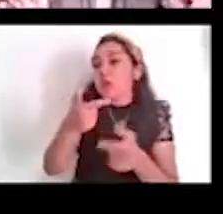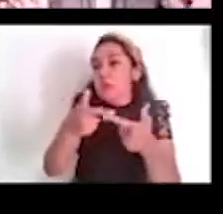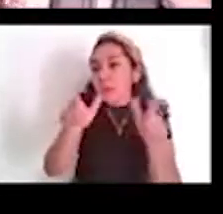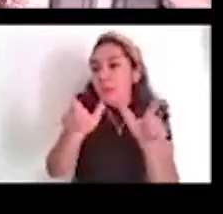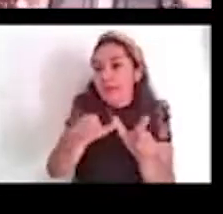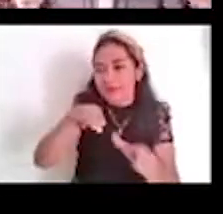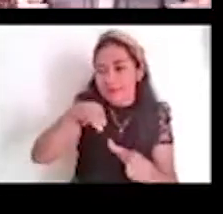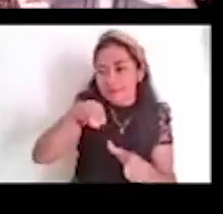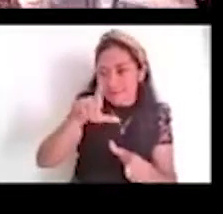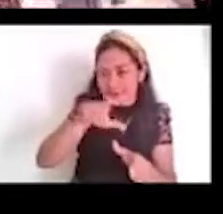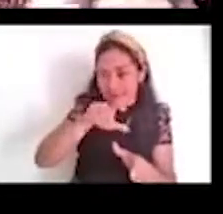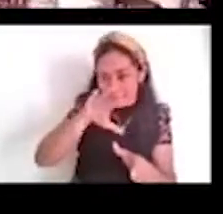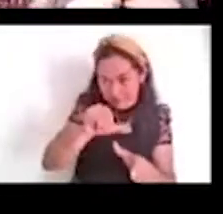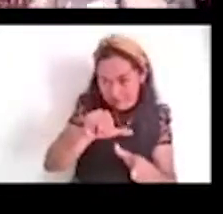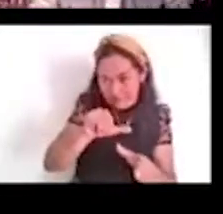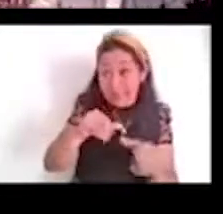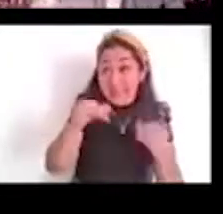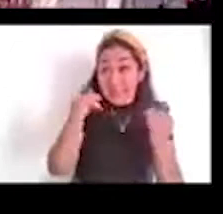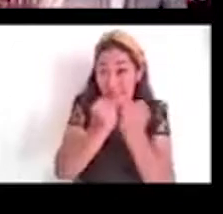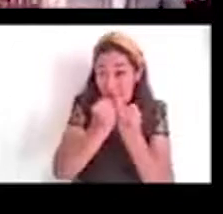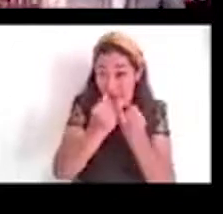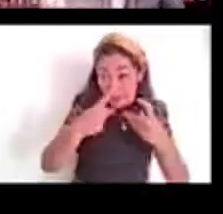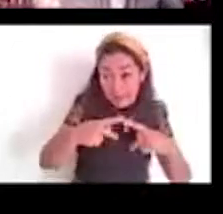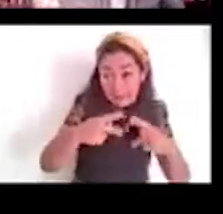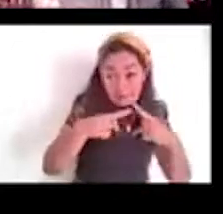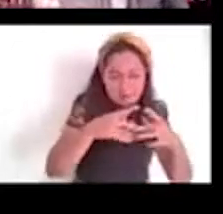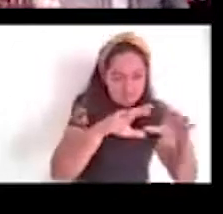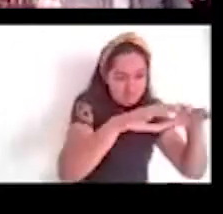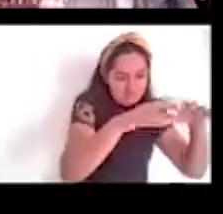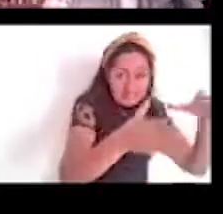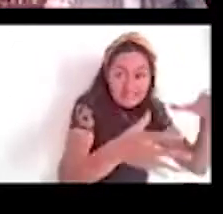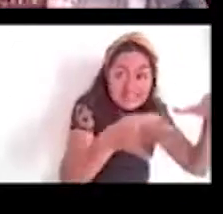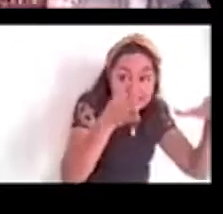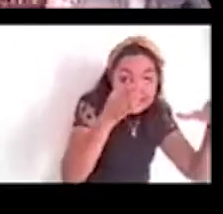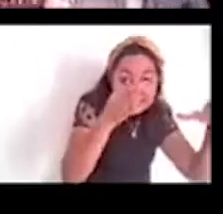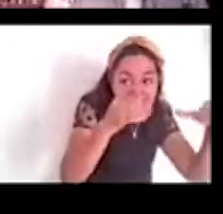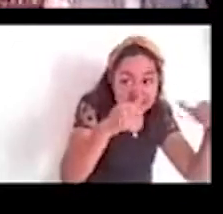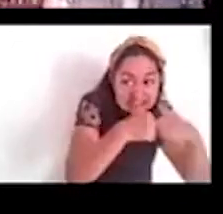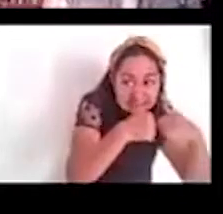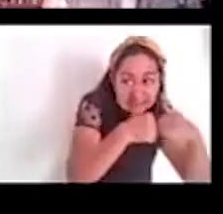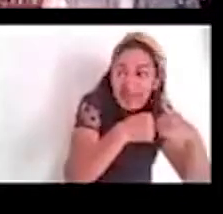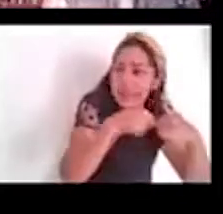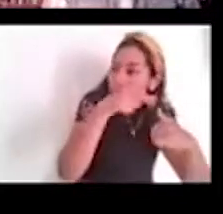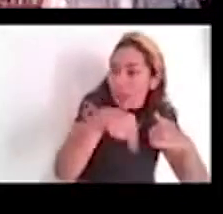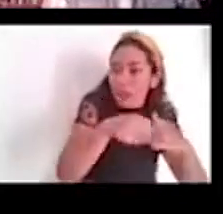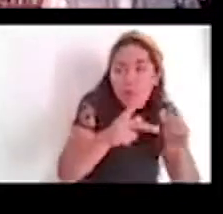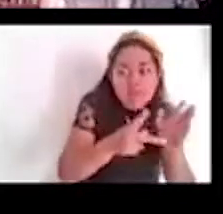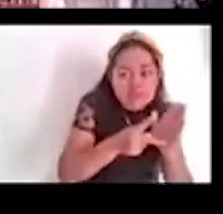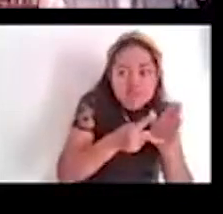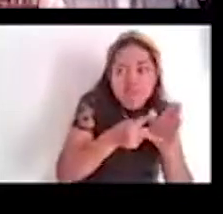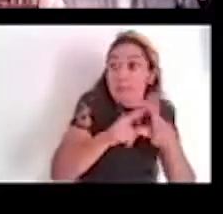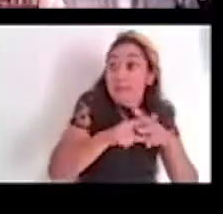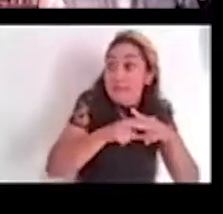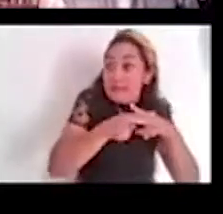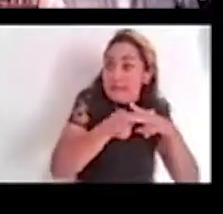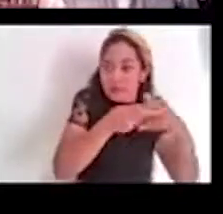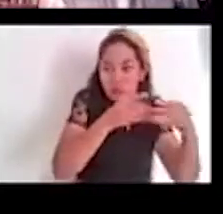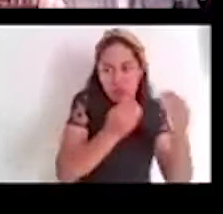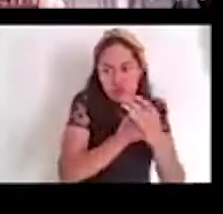donde experimenten esta forma de apropiación de sus bienes y de sus tributos,